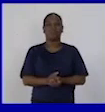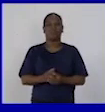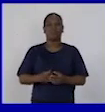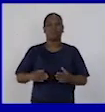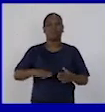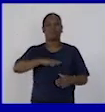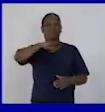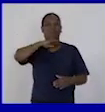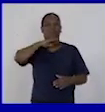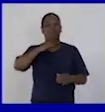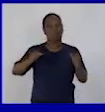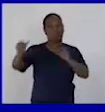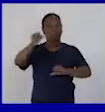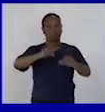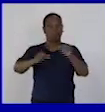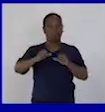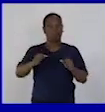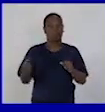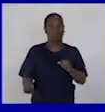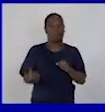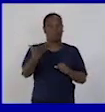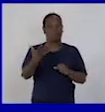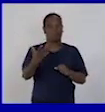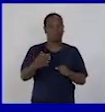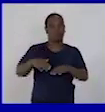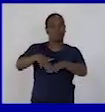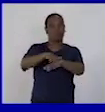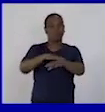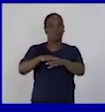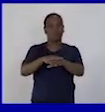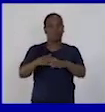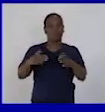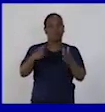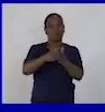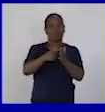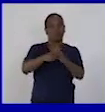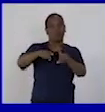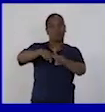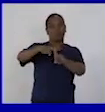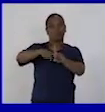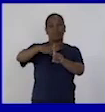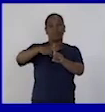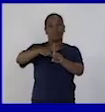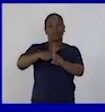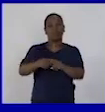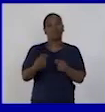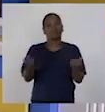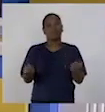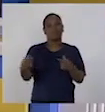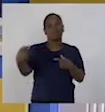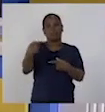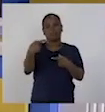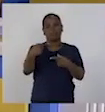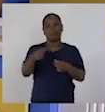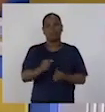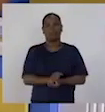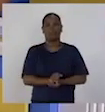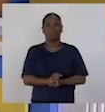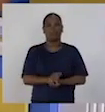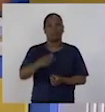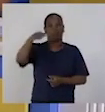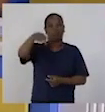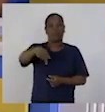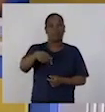las sustancias reaccionantes, la superficie de contacto, la temperatura y los catalizadores. Para ello nos vamos a